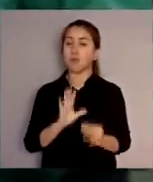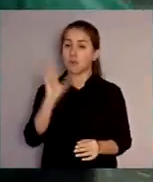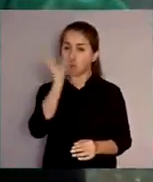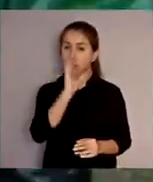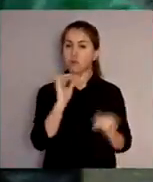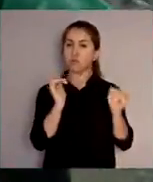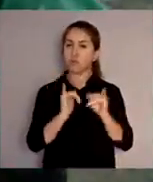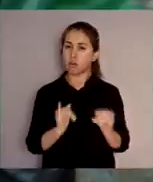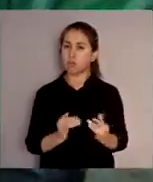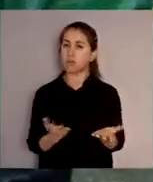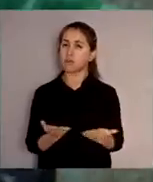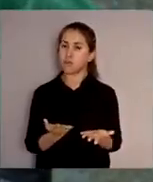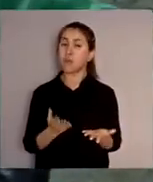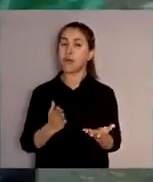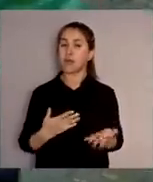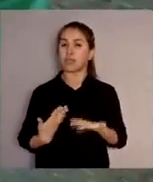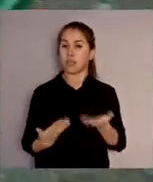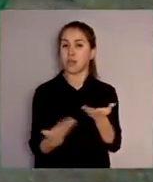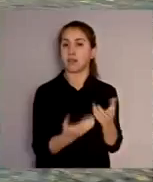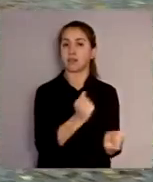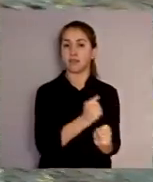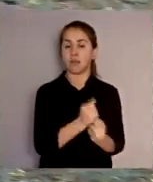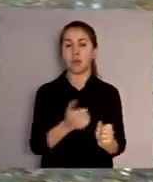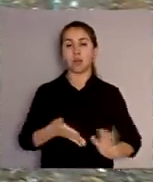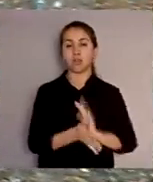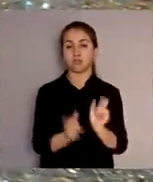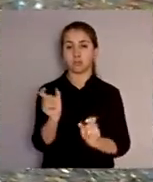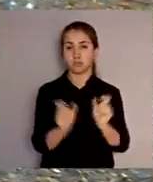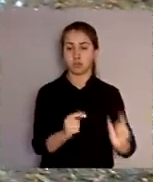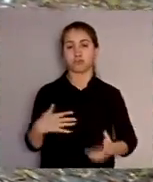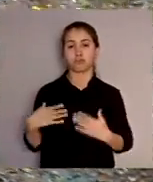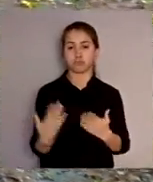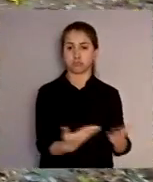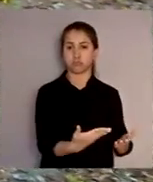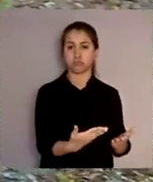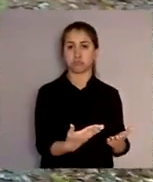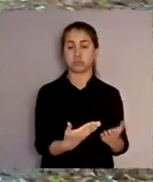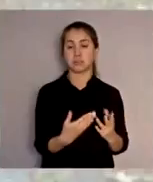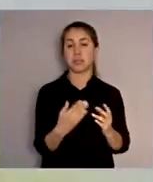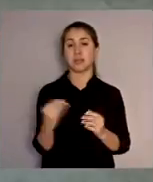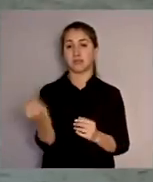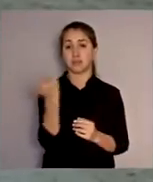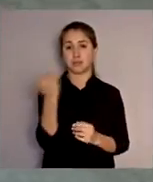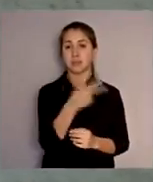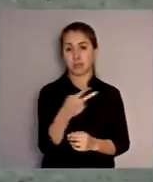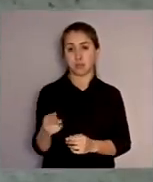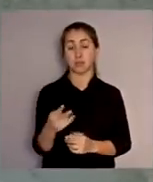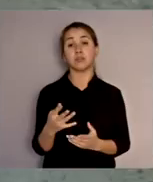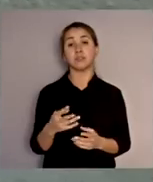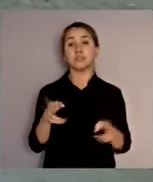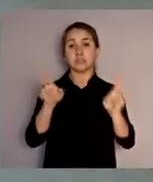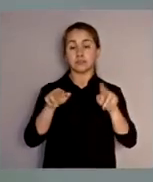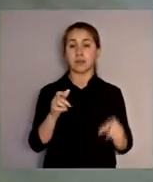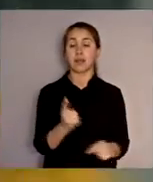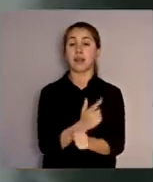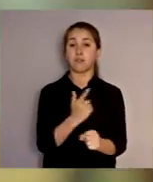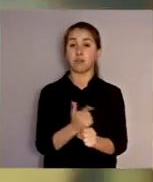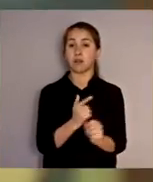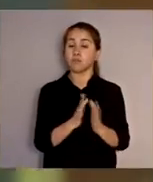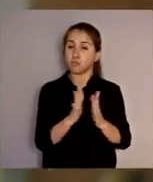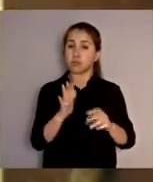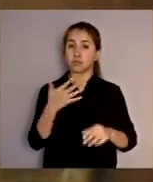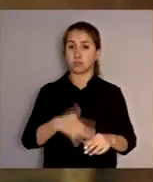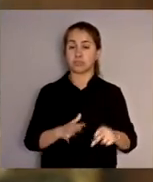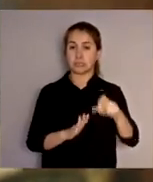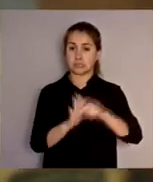buscar una forma de darle trabajo a toda esa gente y que dependiera de sí mismo. La reconversión laboral fue clave en el proyecto